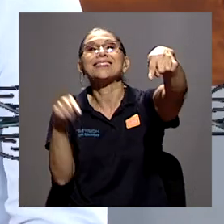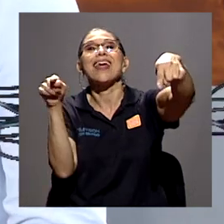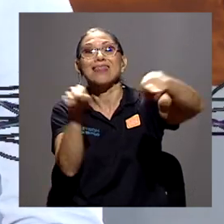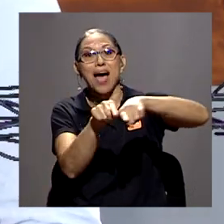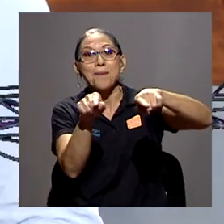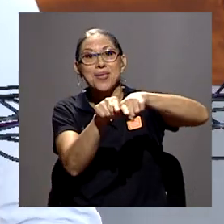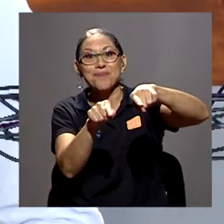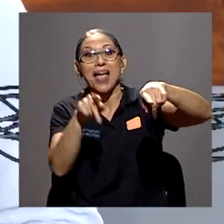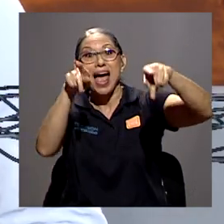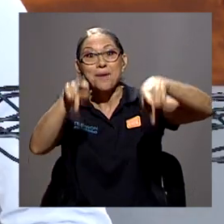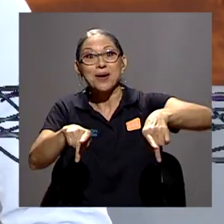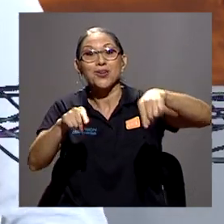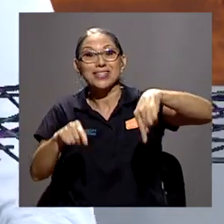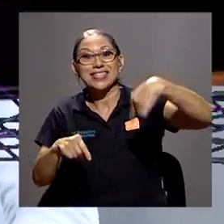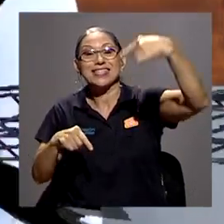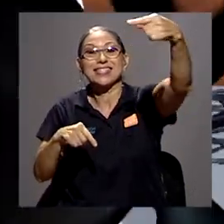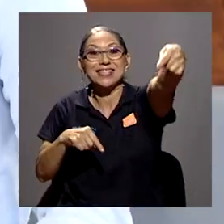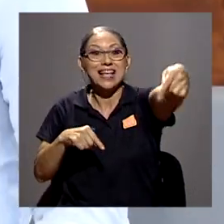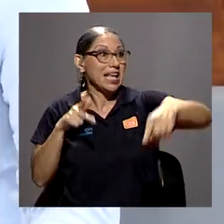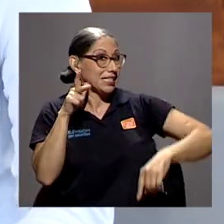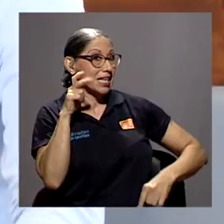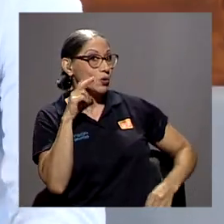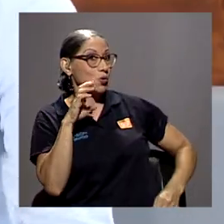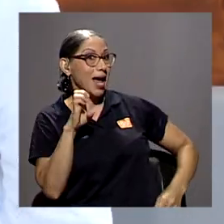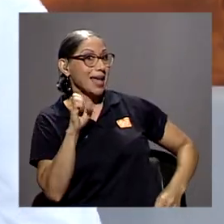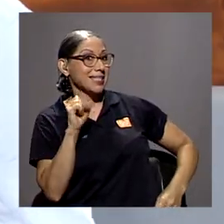tocando fuera del escenario se escucha en estéreo